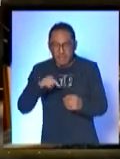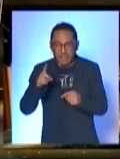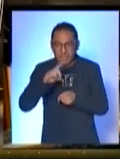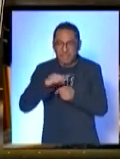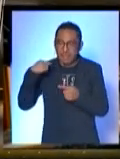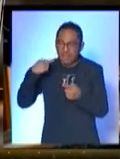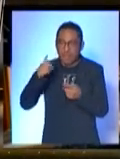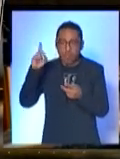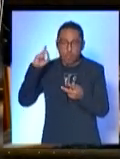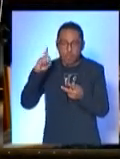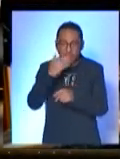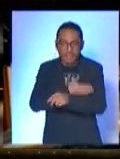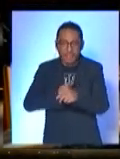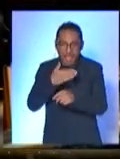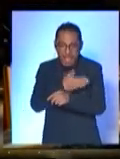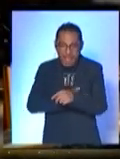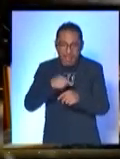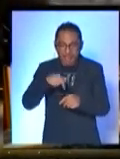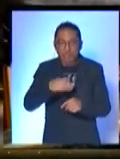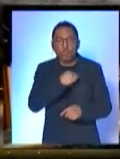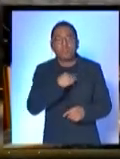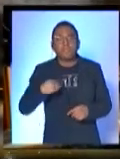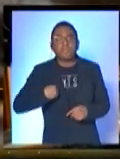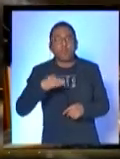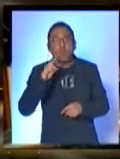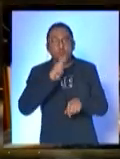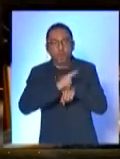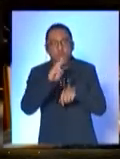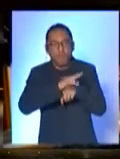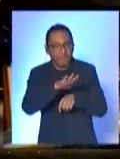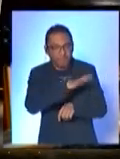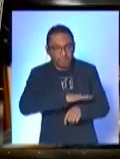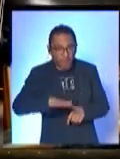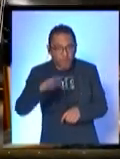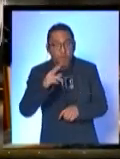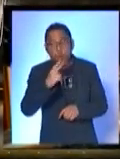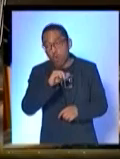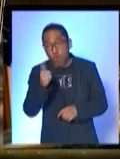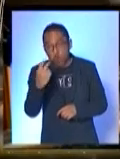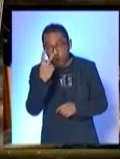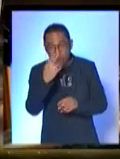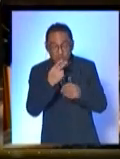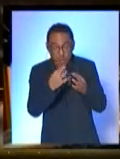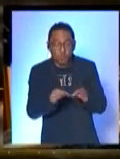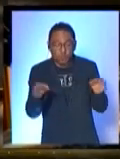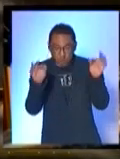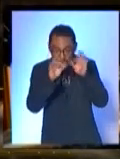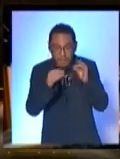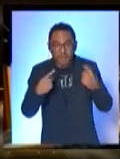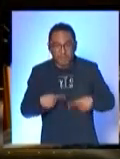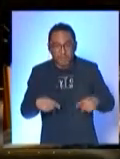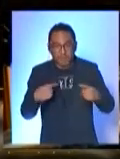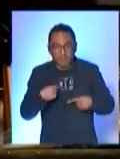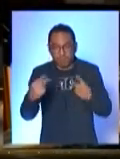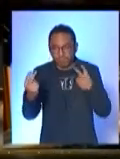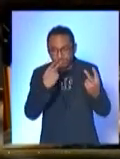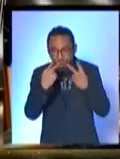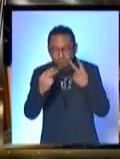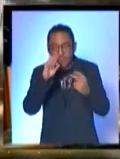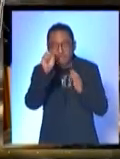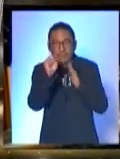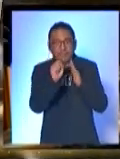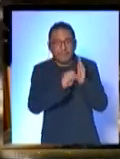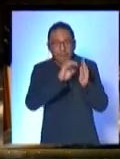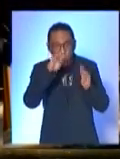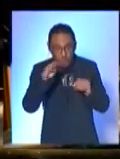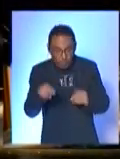días, desde el domingo por la tarde en el municipio de Uruapan. Y bueno, comentarte dos cosas muy importantes, Erich, para la gente que nos escucha y nos mira a través del sistema michoacano.